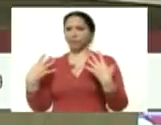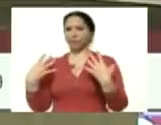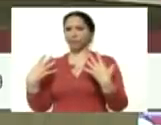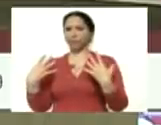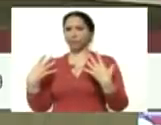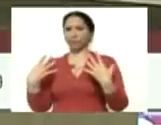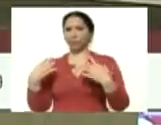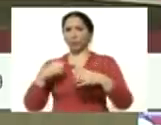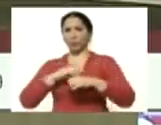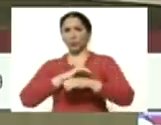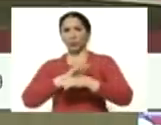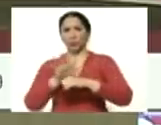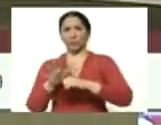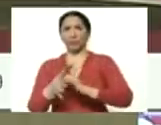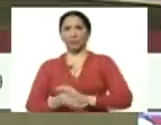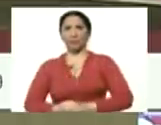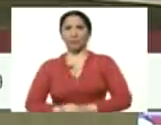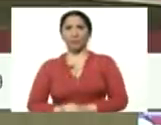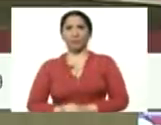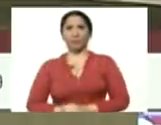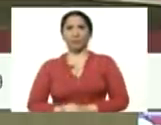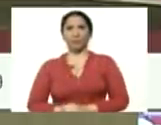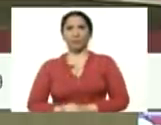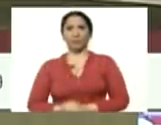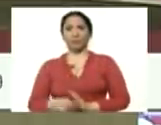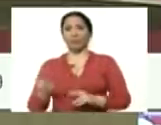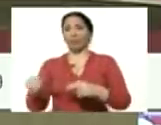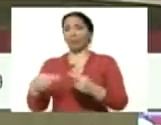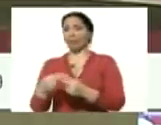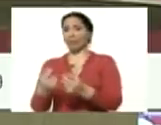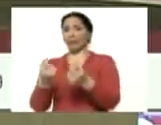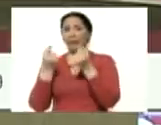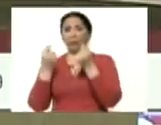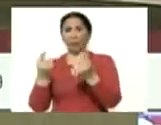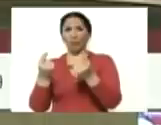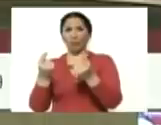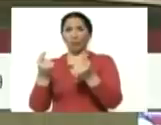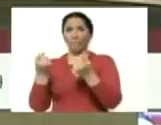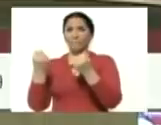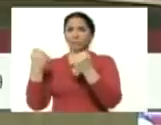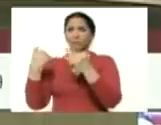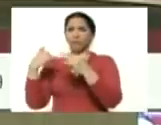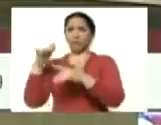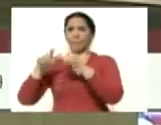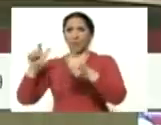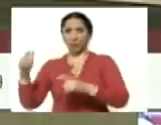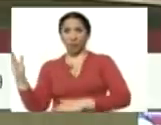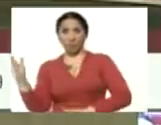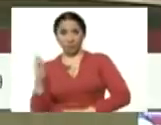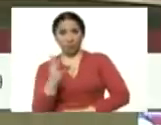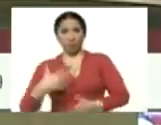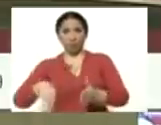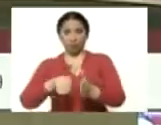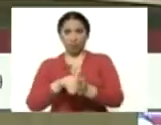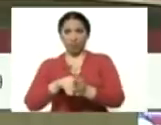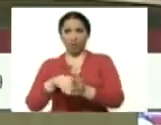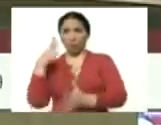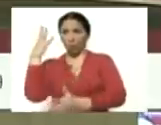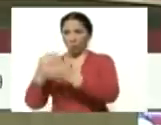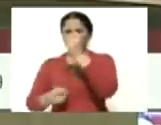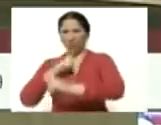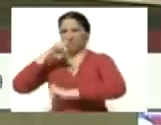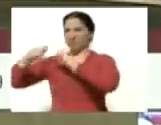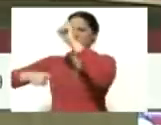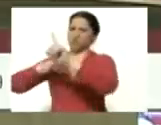por COVID-19. Y ninguna de las decenas de miles de personas que han venido, que han regresado huyendo de ese odio,